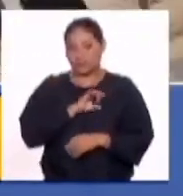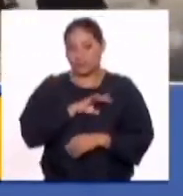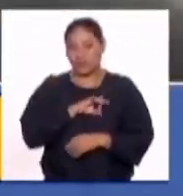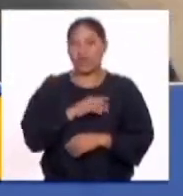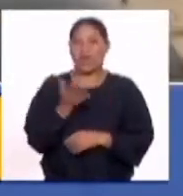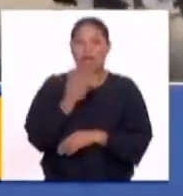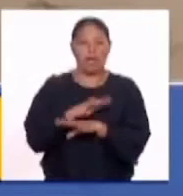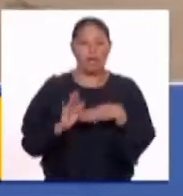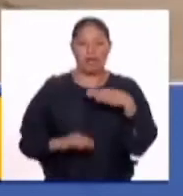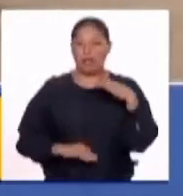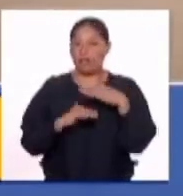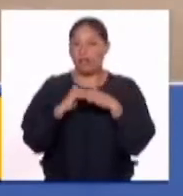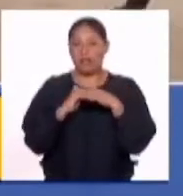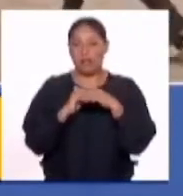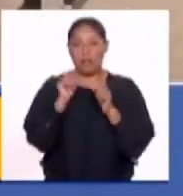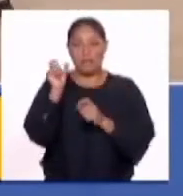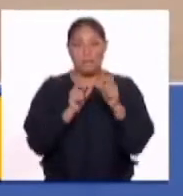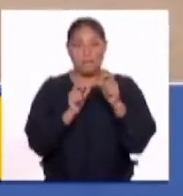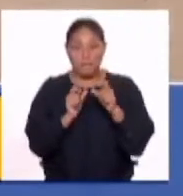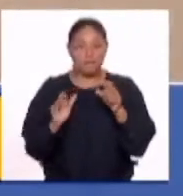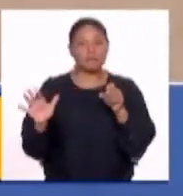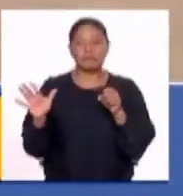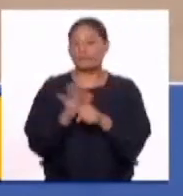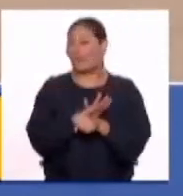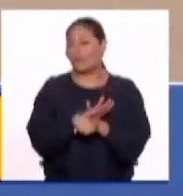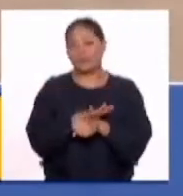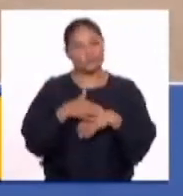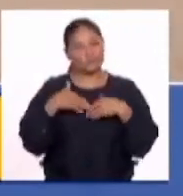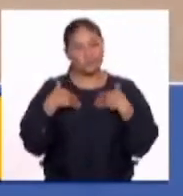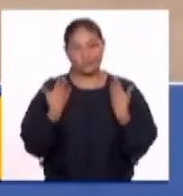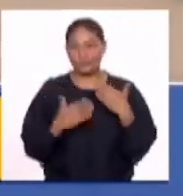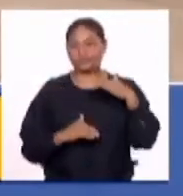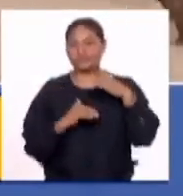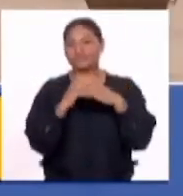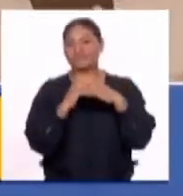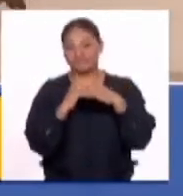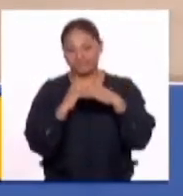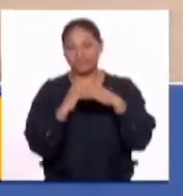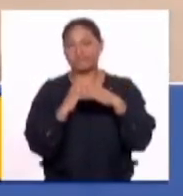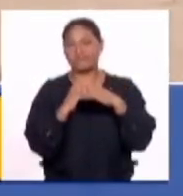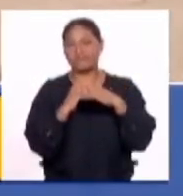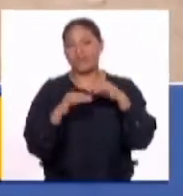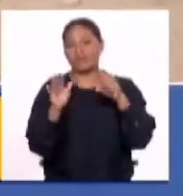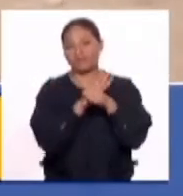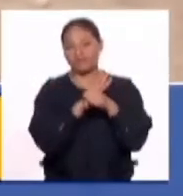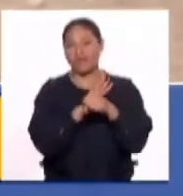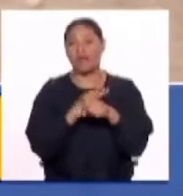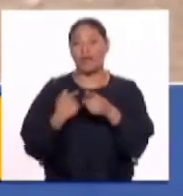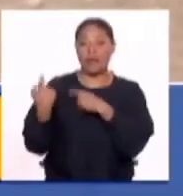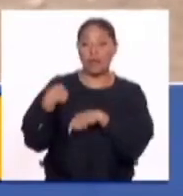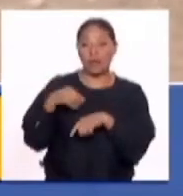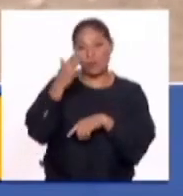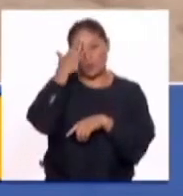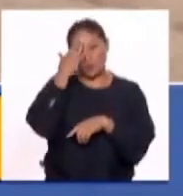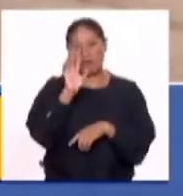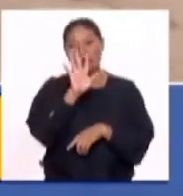la capacidad migratoria. Y bueno, y hoy tenemos una situación que no solamente convoca a ambos países, sino, te